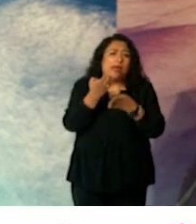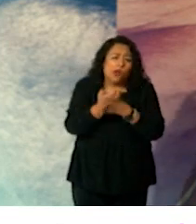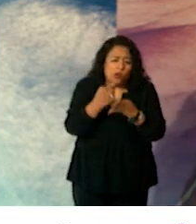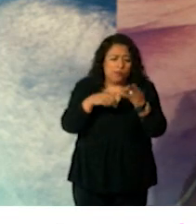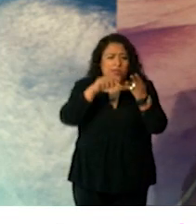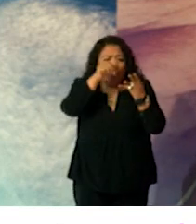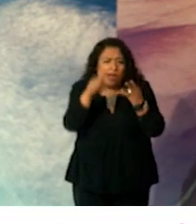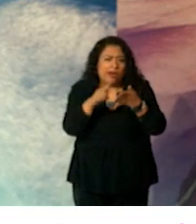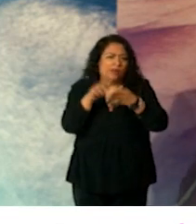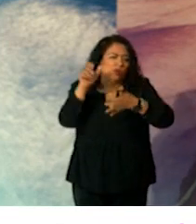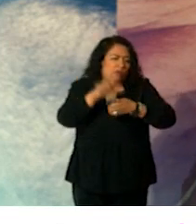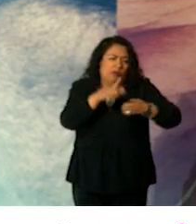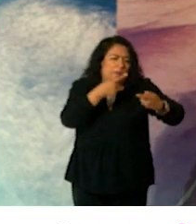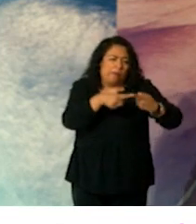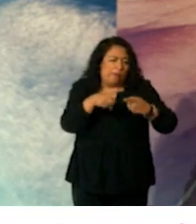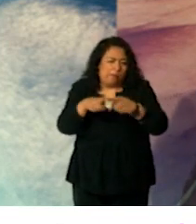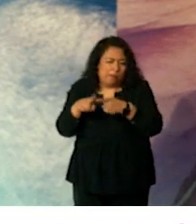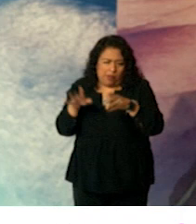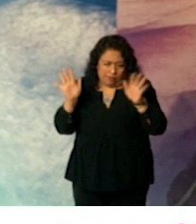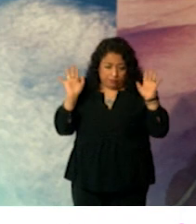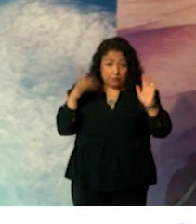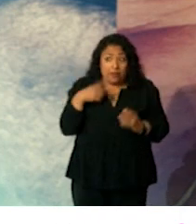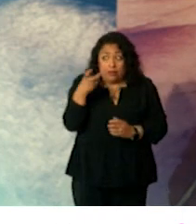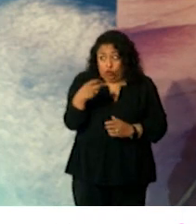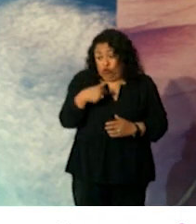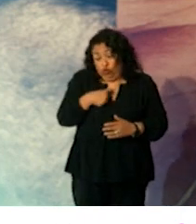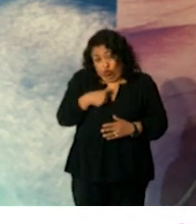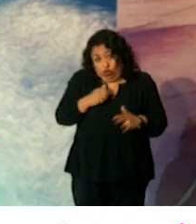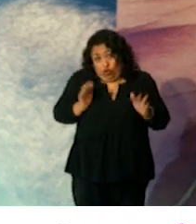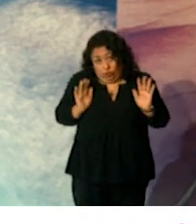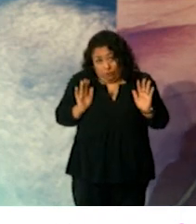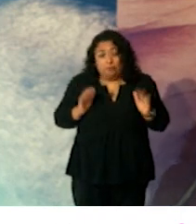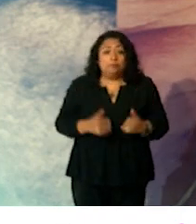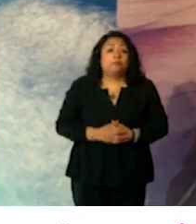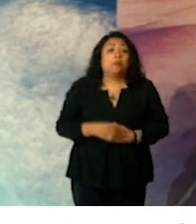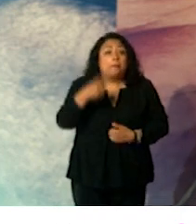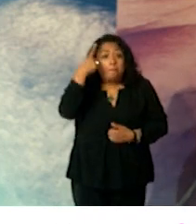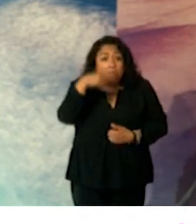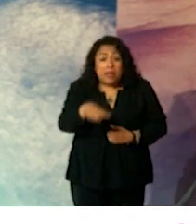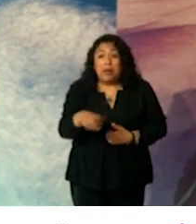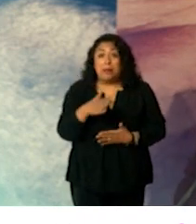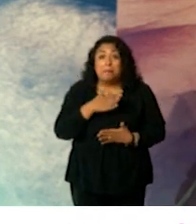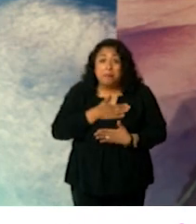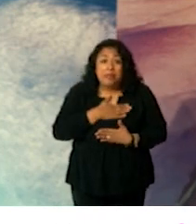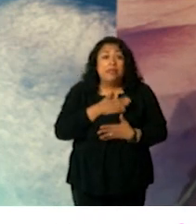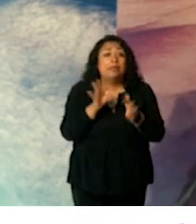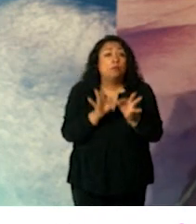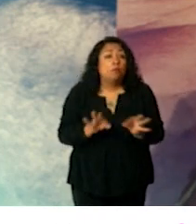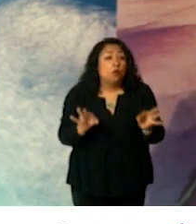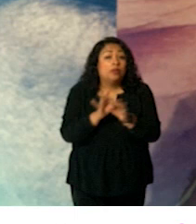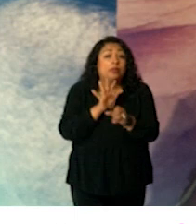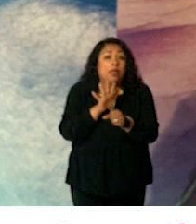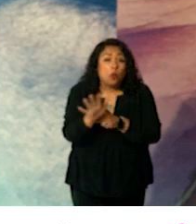arte, cultura, etc. Y eso por una parte, y yo me vería en esto de que para mí en esta parte es lo importante